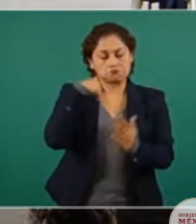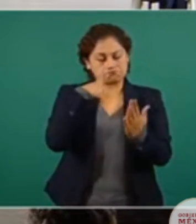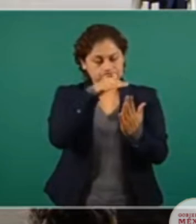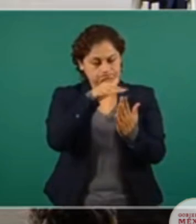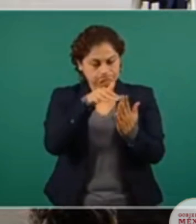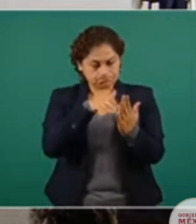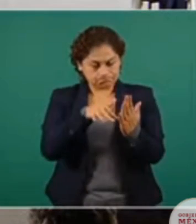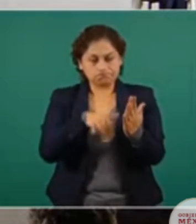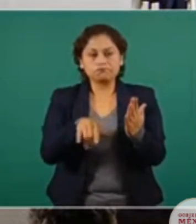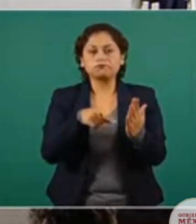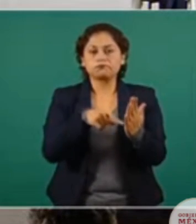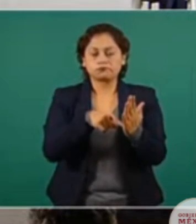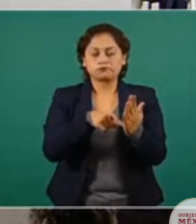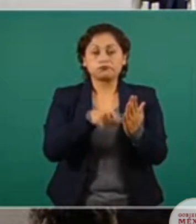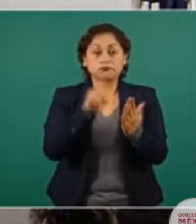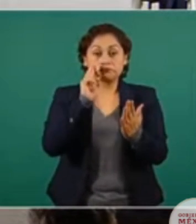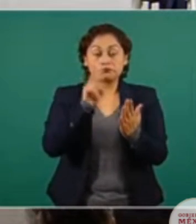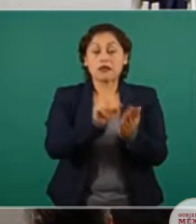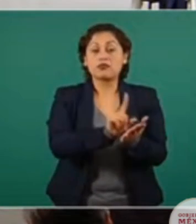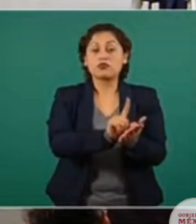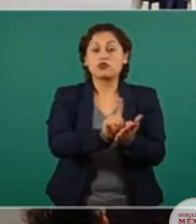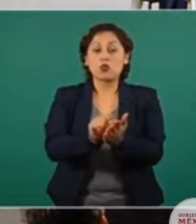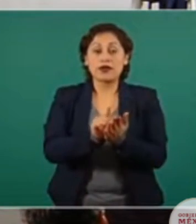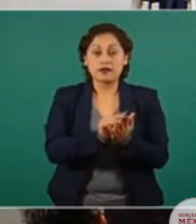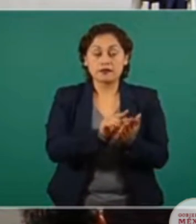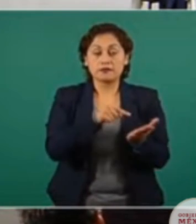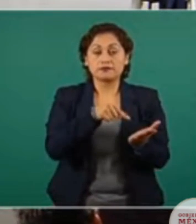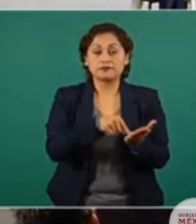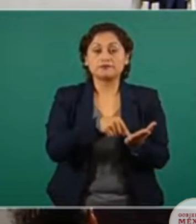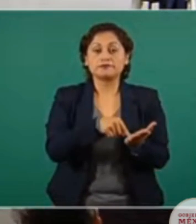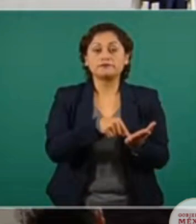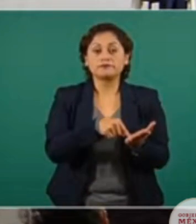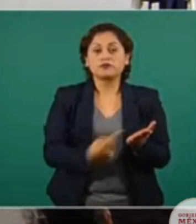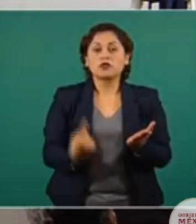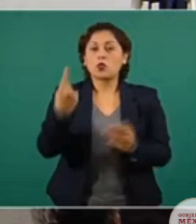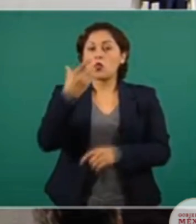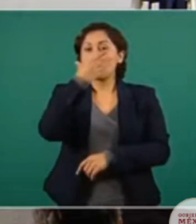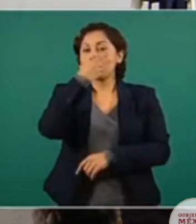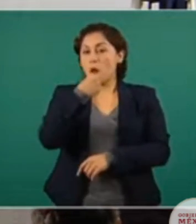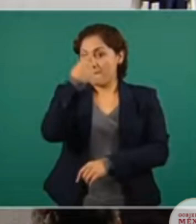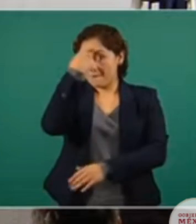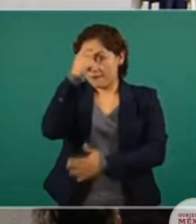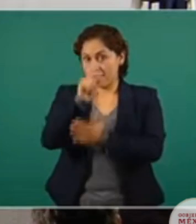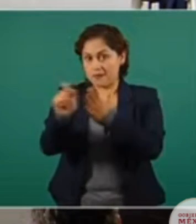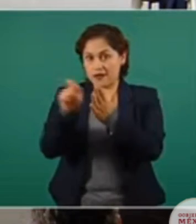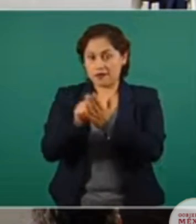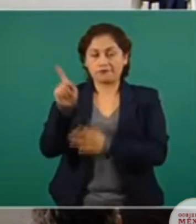un Twitter de un escritor español